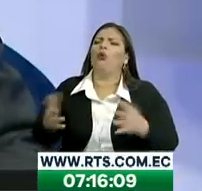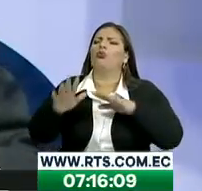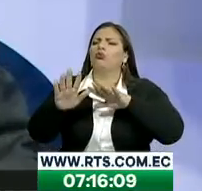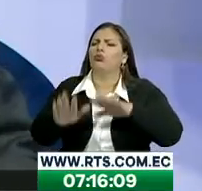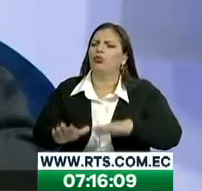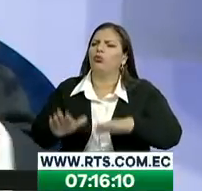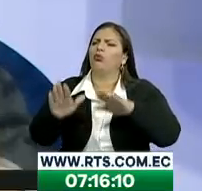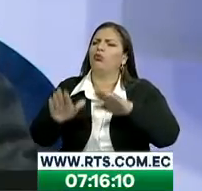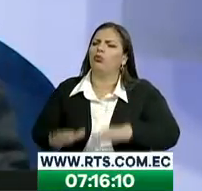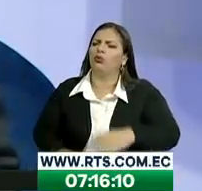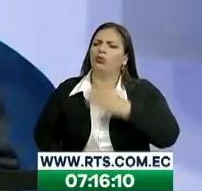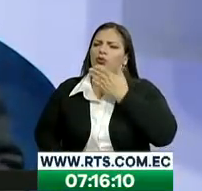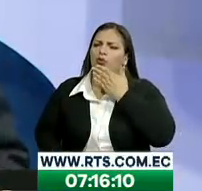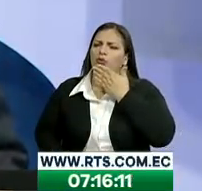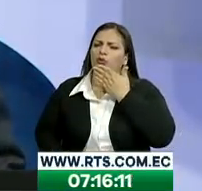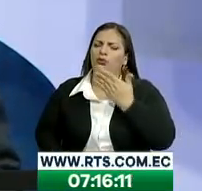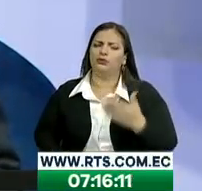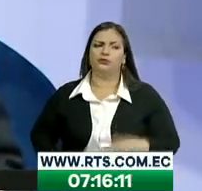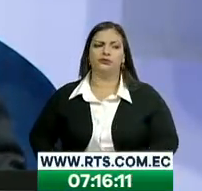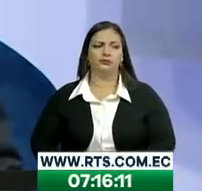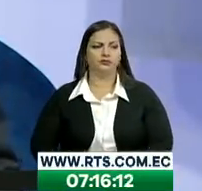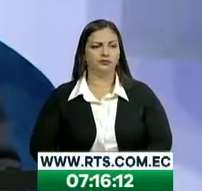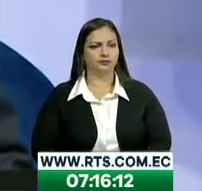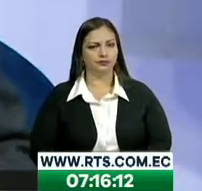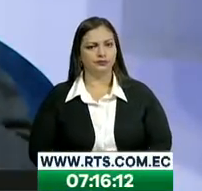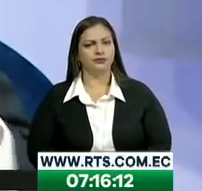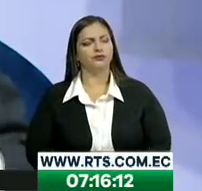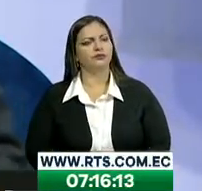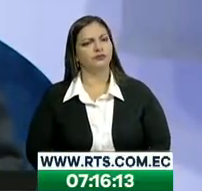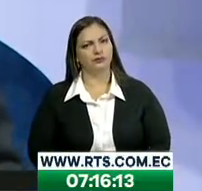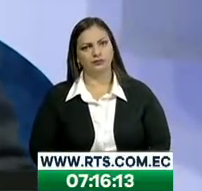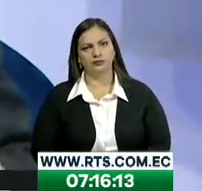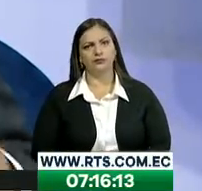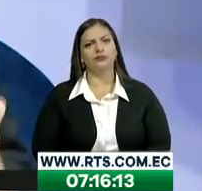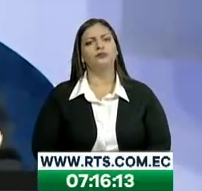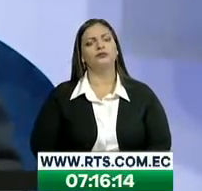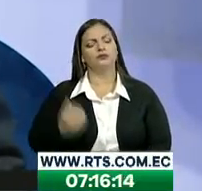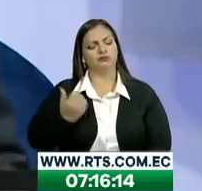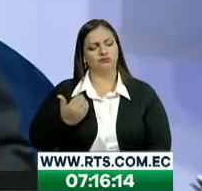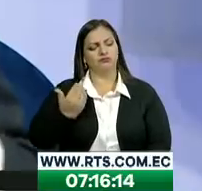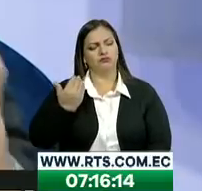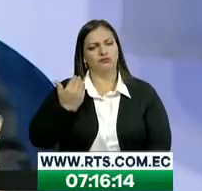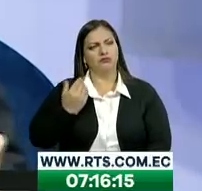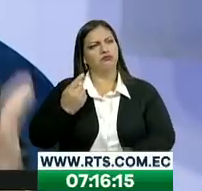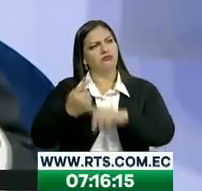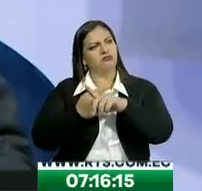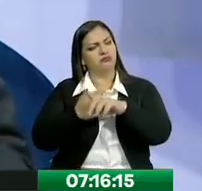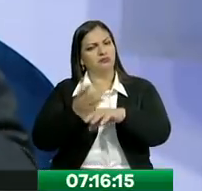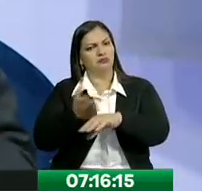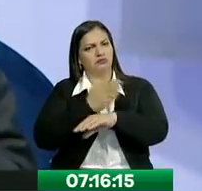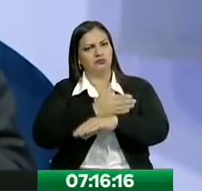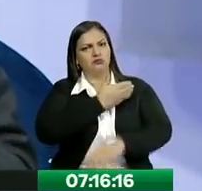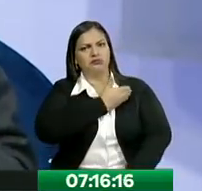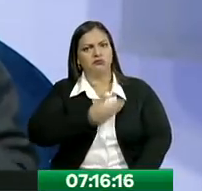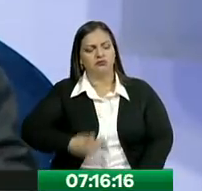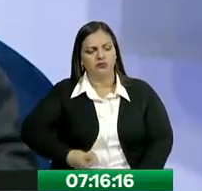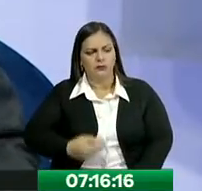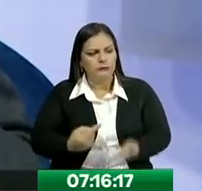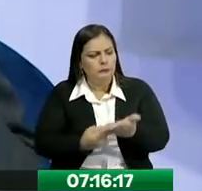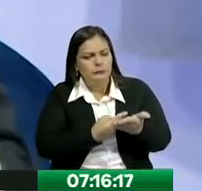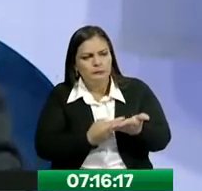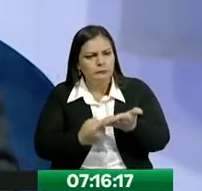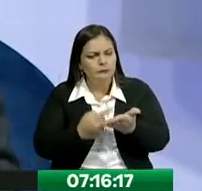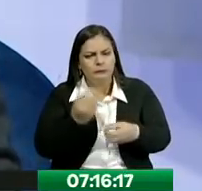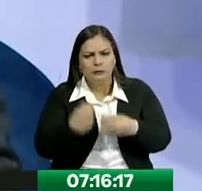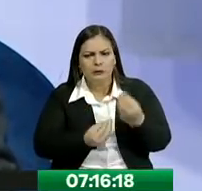ritmo de estas medidas que se vienen tomando desde hace algunos meses atrás fuera más rápido, más acelerado. porque debemos de tener conciencia de que